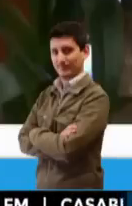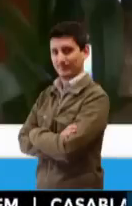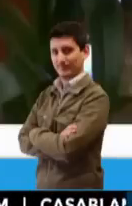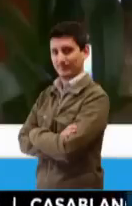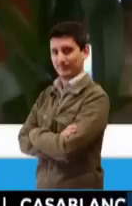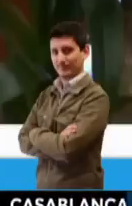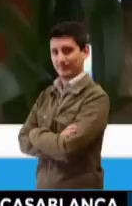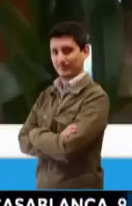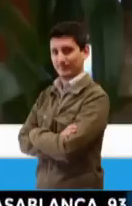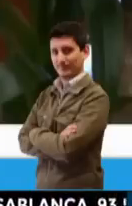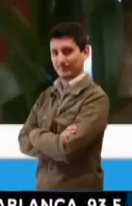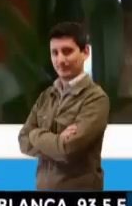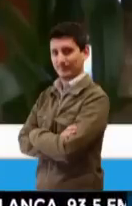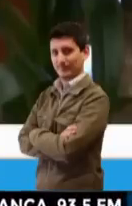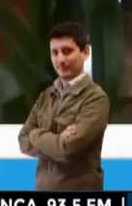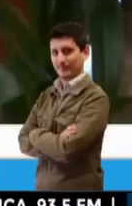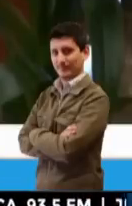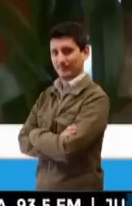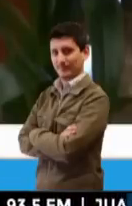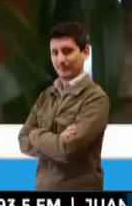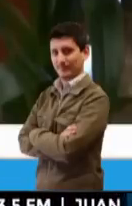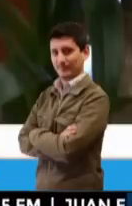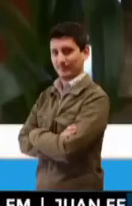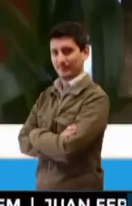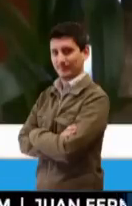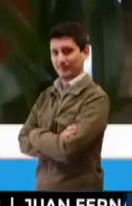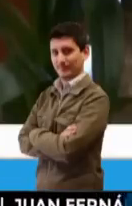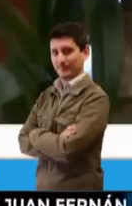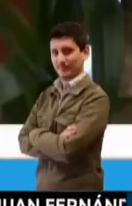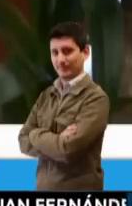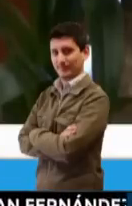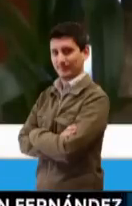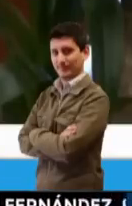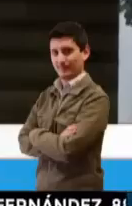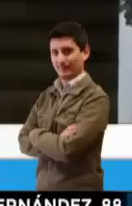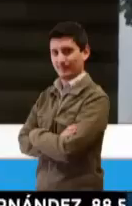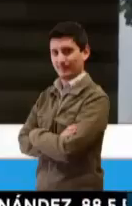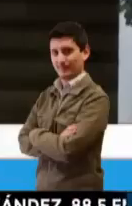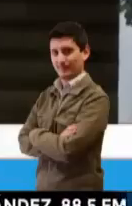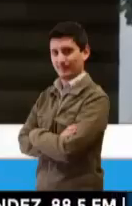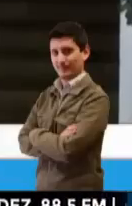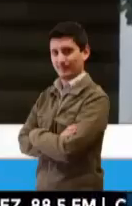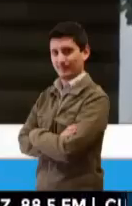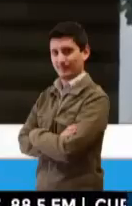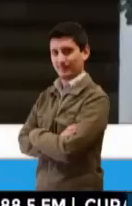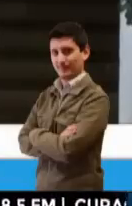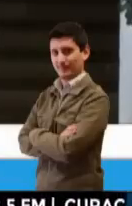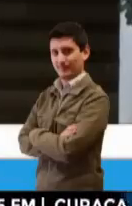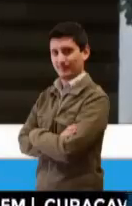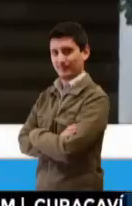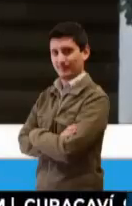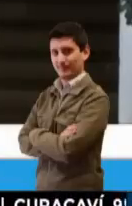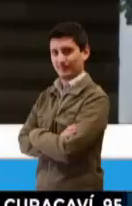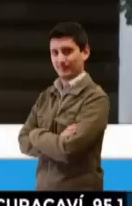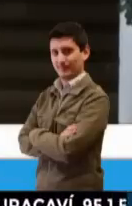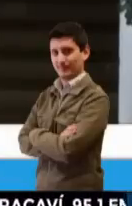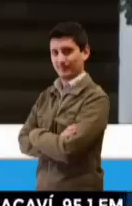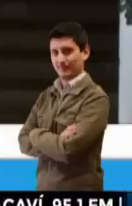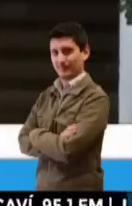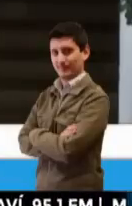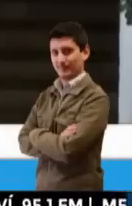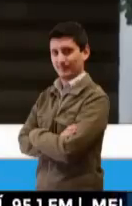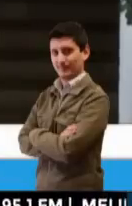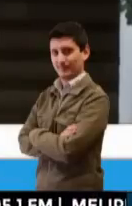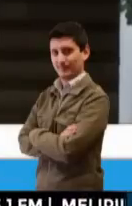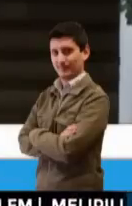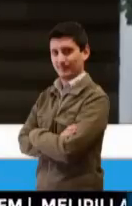el ministro Jackson parecía tampoco contar con antecedentes directos, que procedimentalmente no concurría lo que ocurrió en